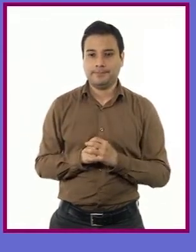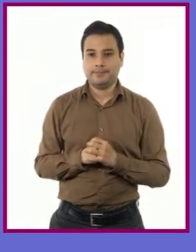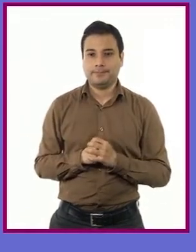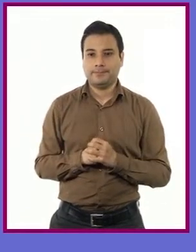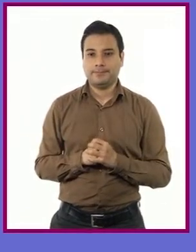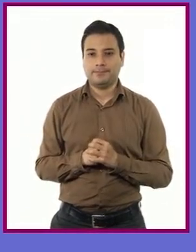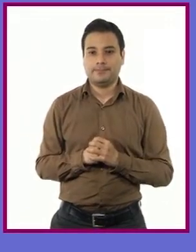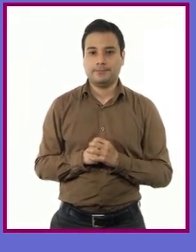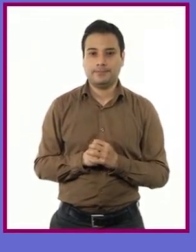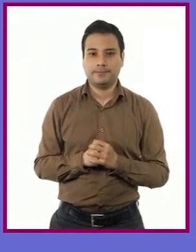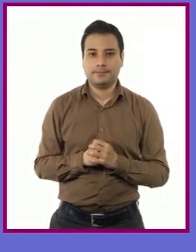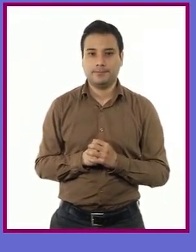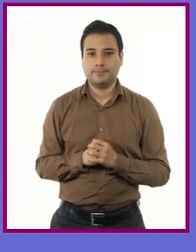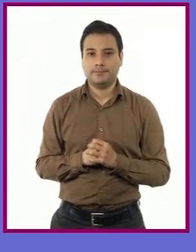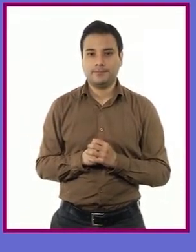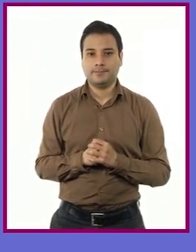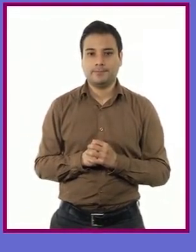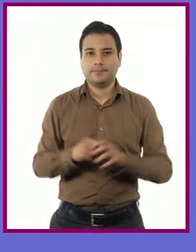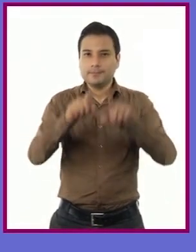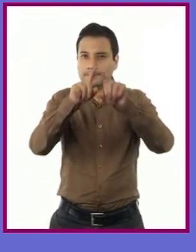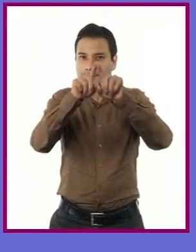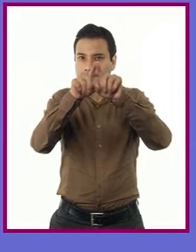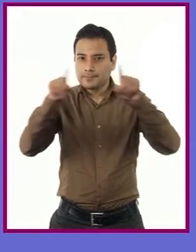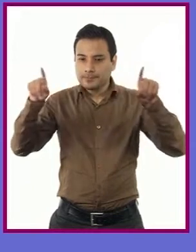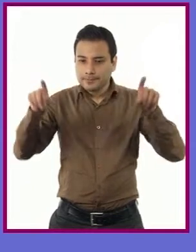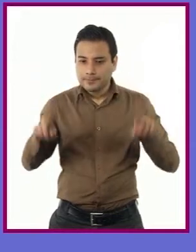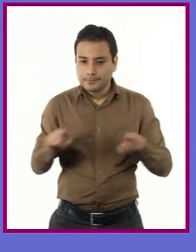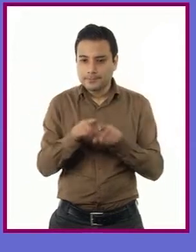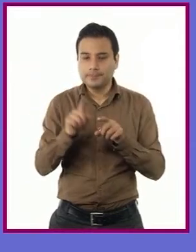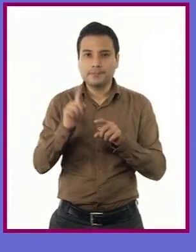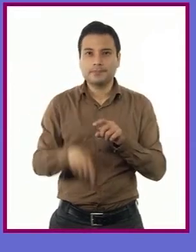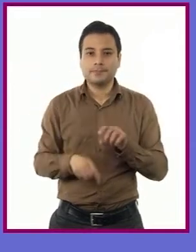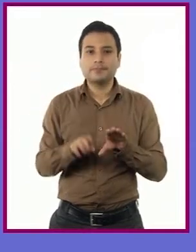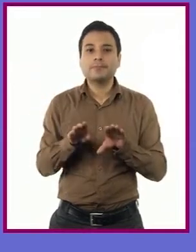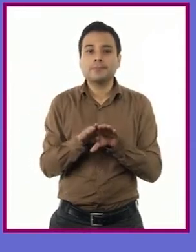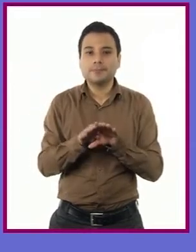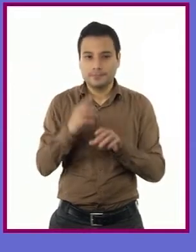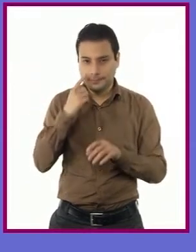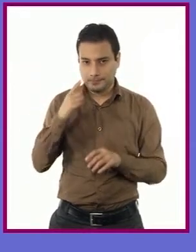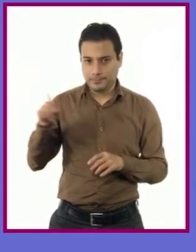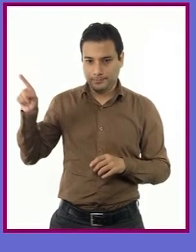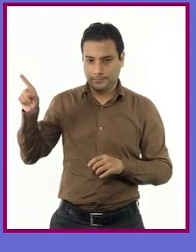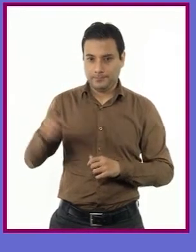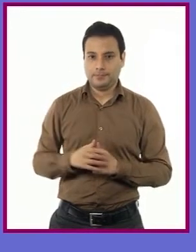Quitar bordes de tabla. Selecciona dando clic derecho a la cruceta de la tabla.